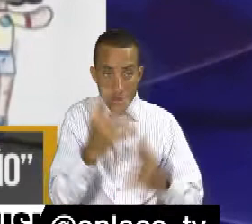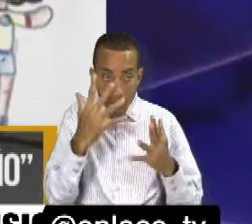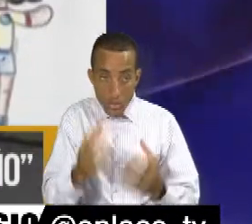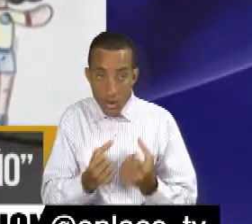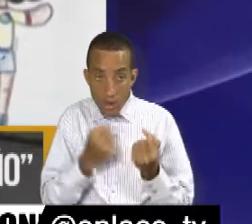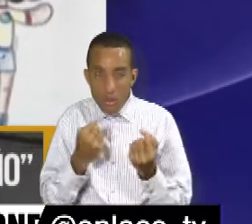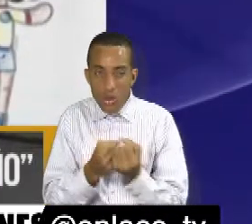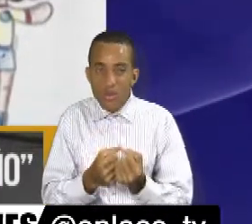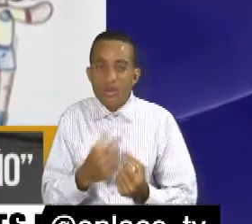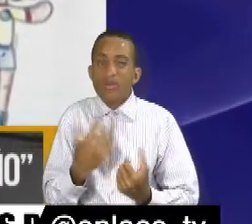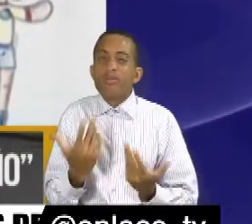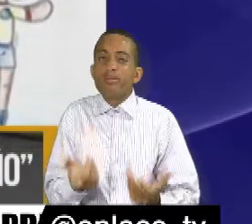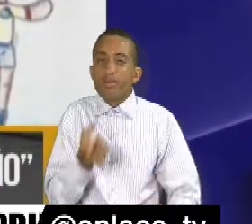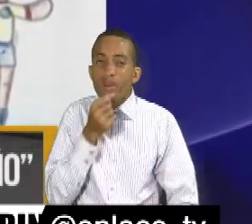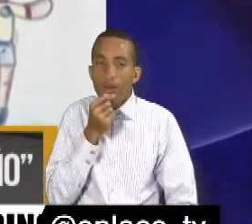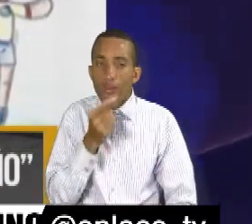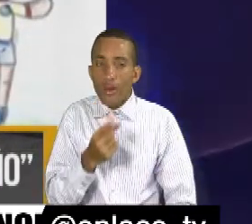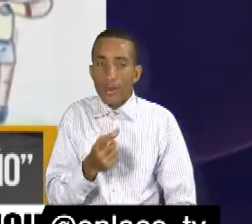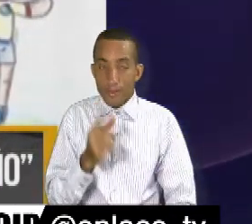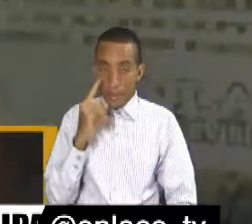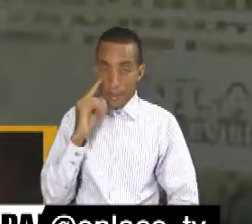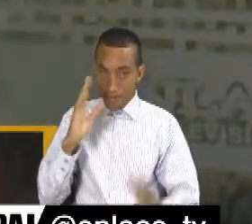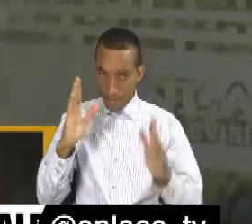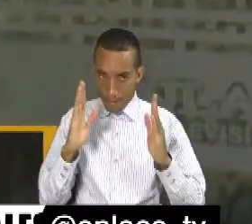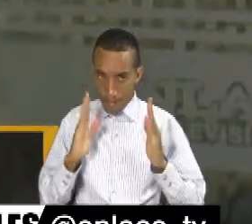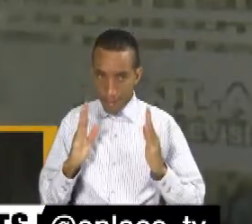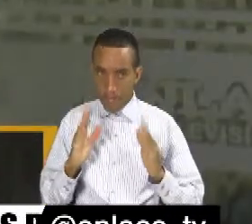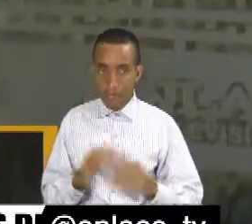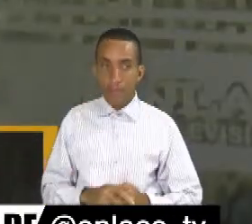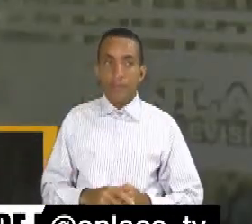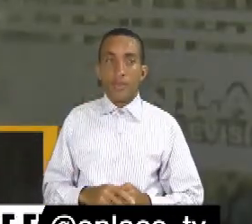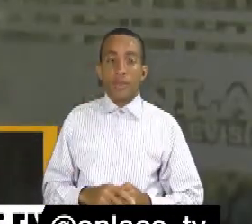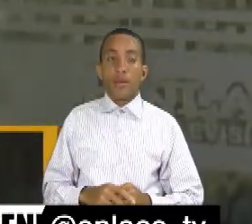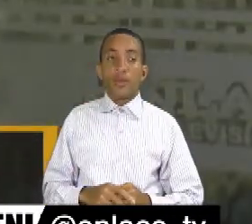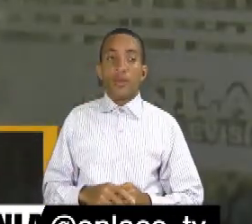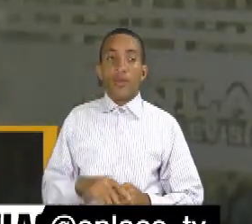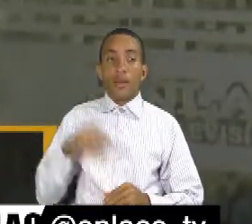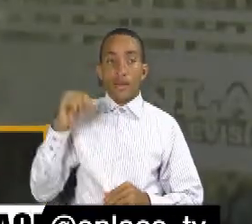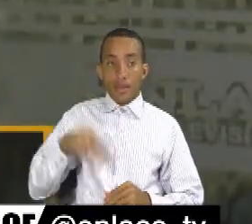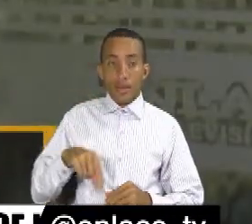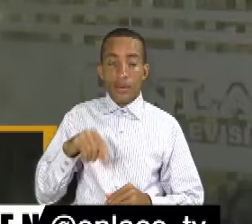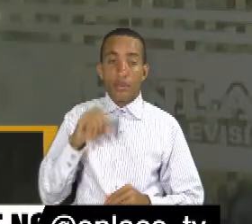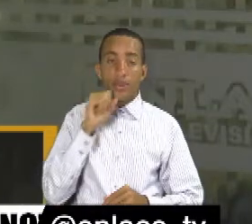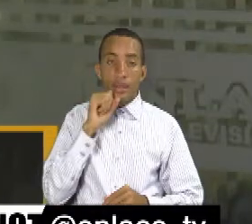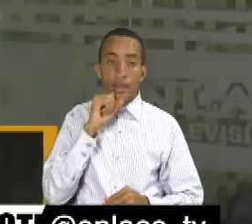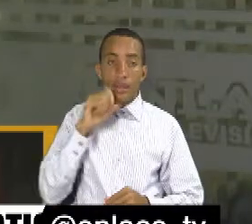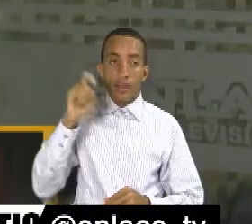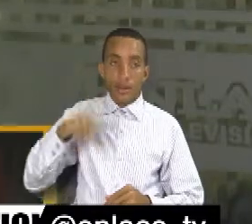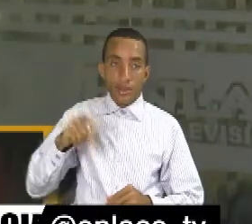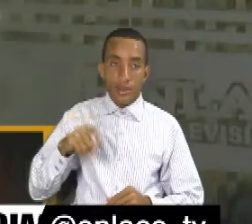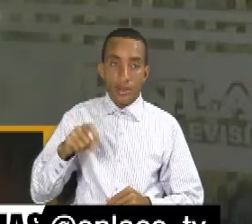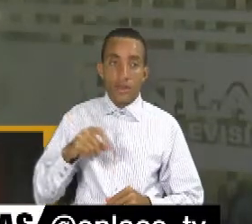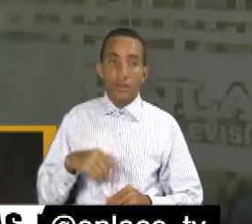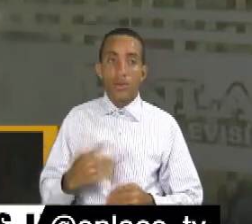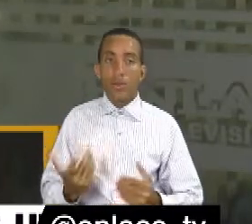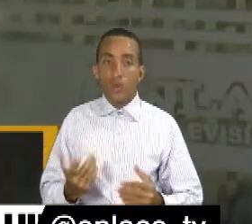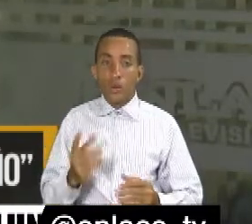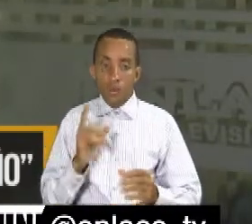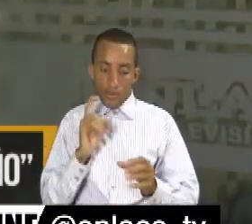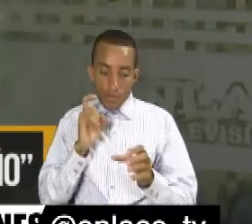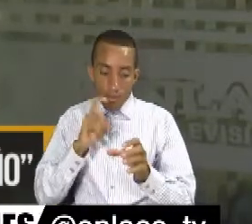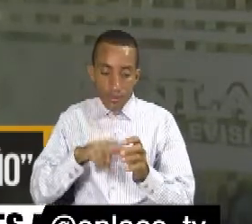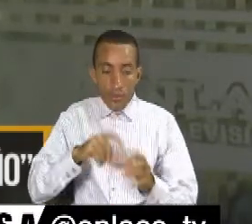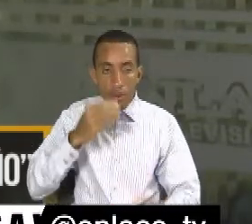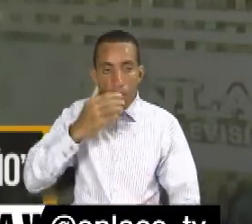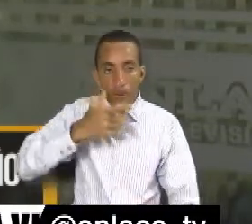muy fácil. Escuche bien lo que debe hacer. Urgentísimo, Barranca Bermeja entera. Necesitamos que ingrese a la